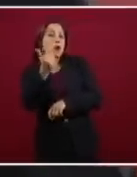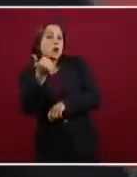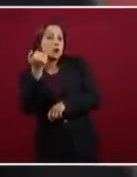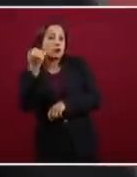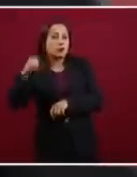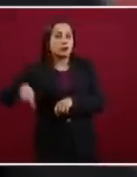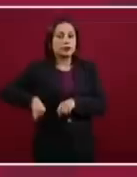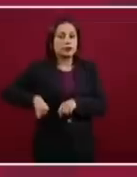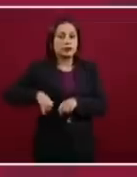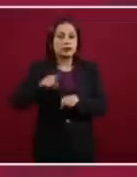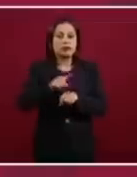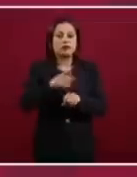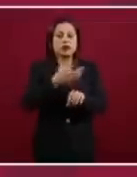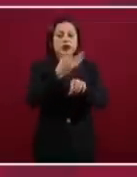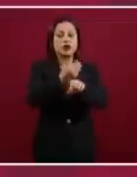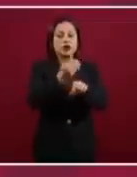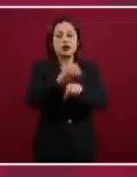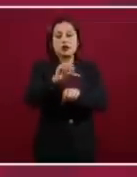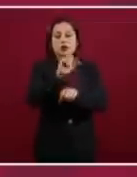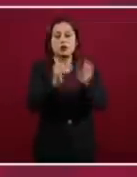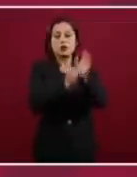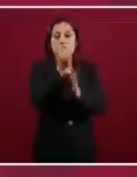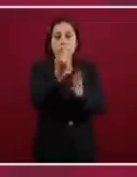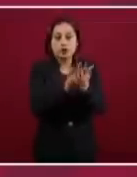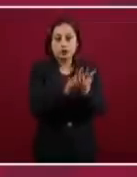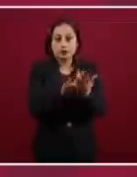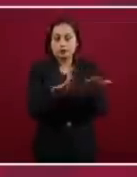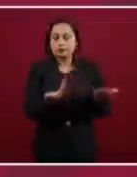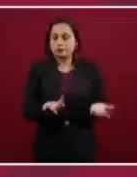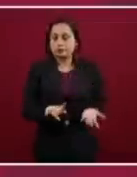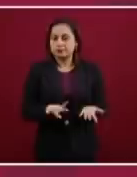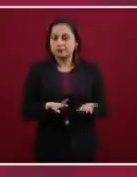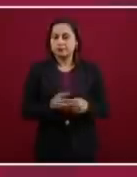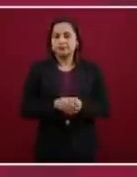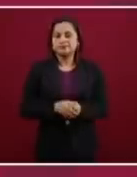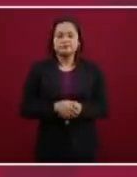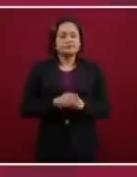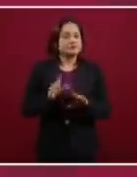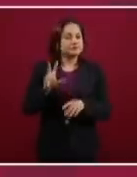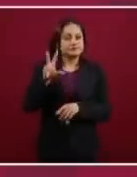también tiene que ver cómo